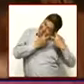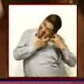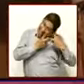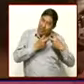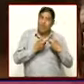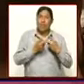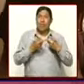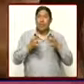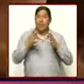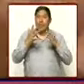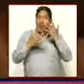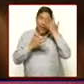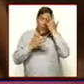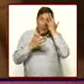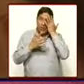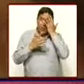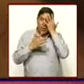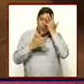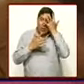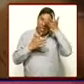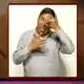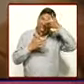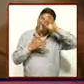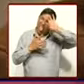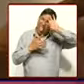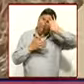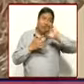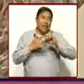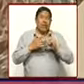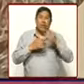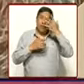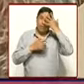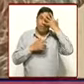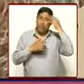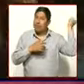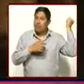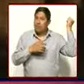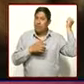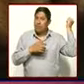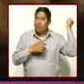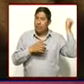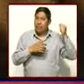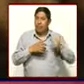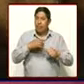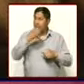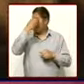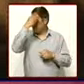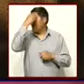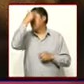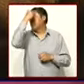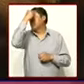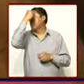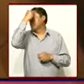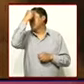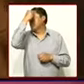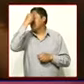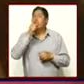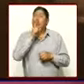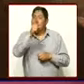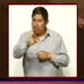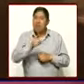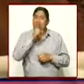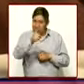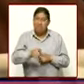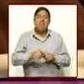Es la córnea que estaba totalmente alterada, entonces le hemos quitado toda esa mucosidad y ahora va a empezar a recuperar, de eso